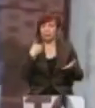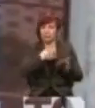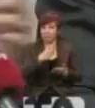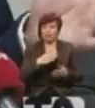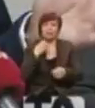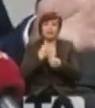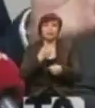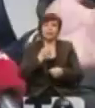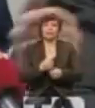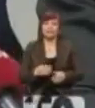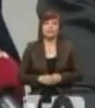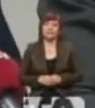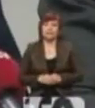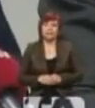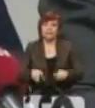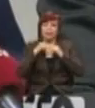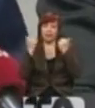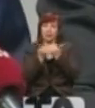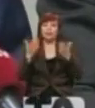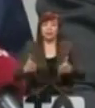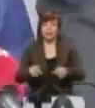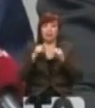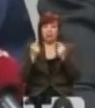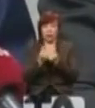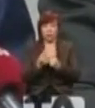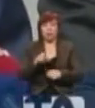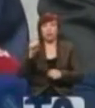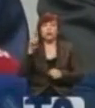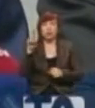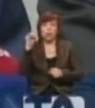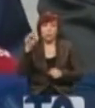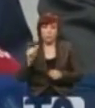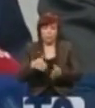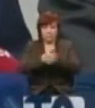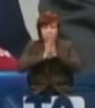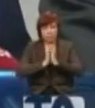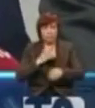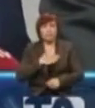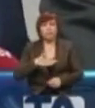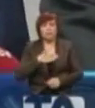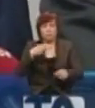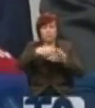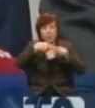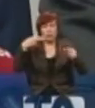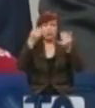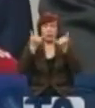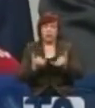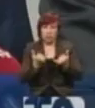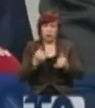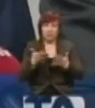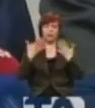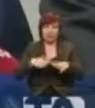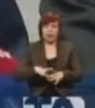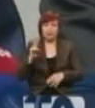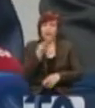Y frente a ello, los asambleístas del movimiento Suma exigimos la renuncia inmediata